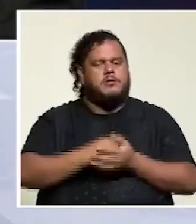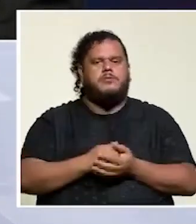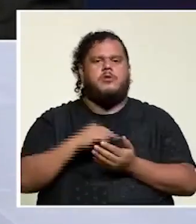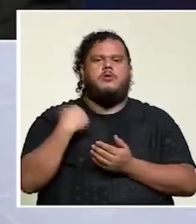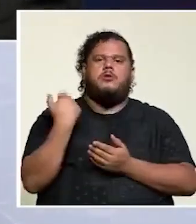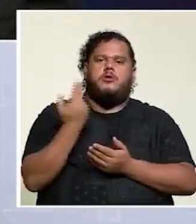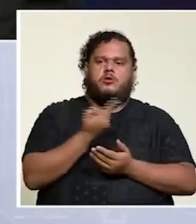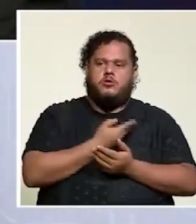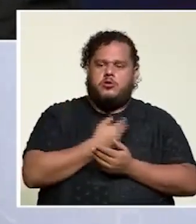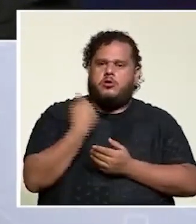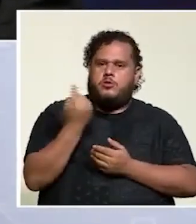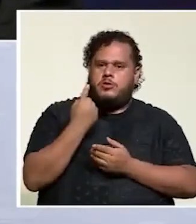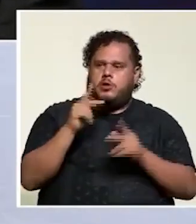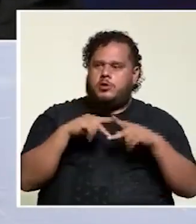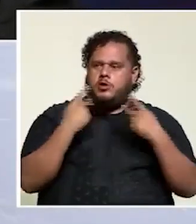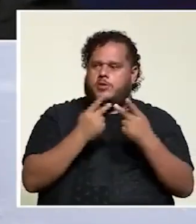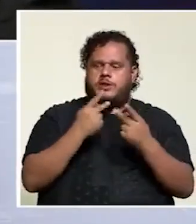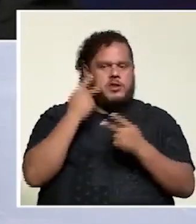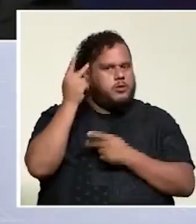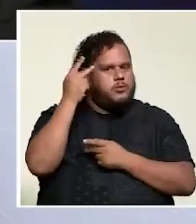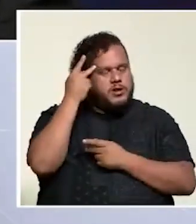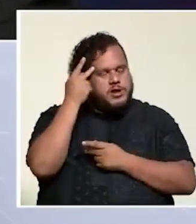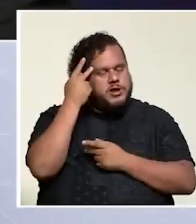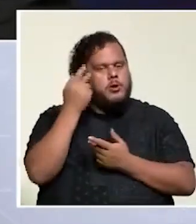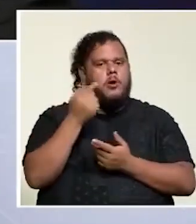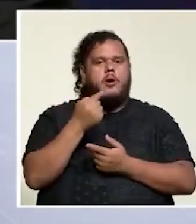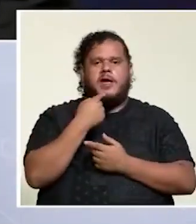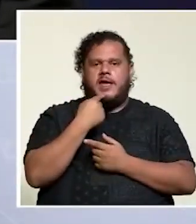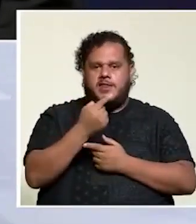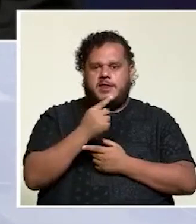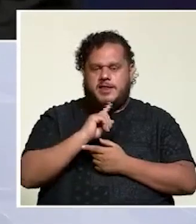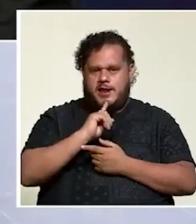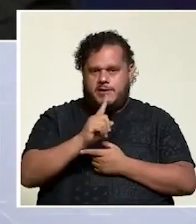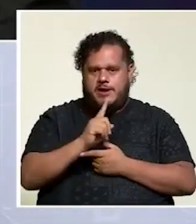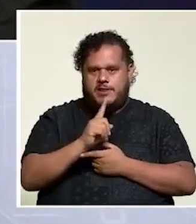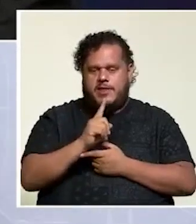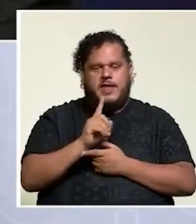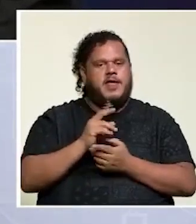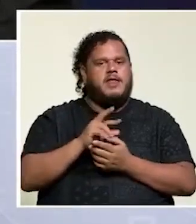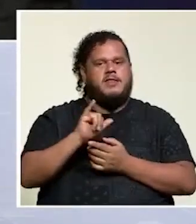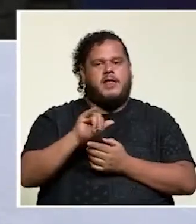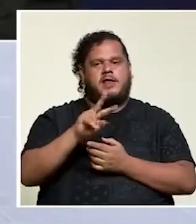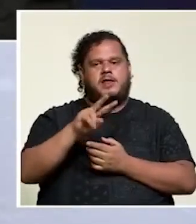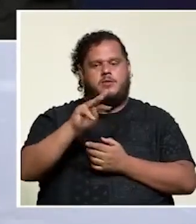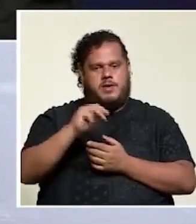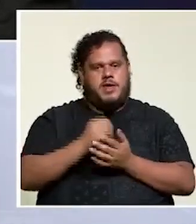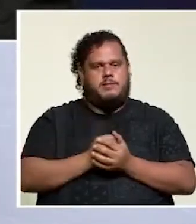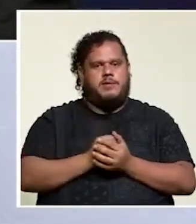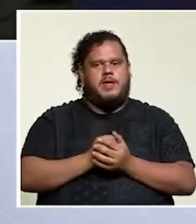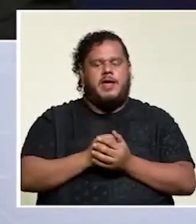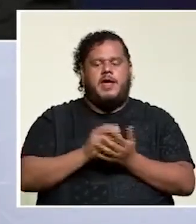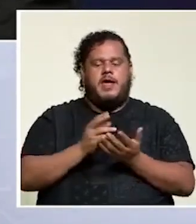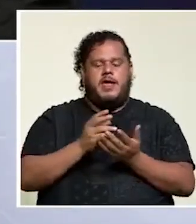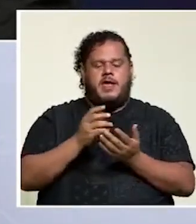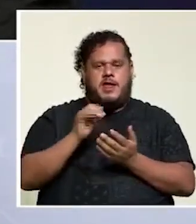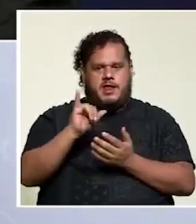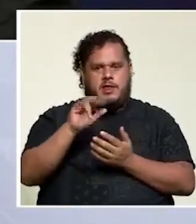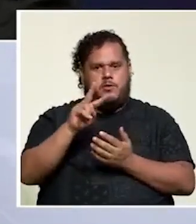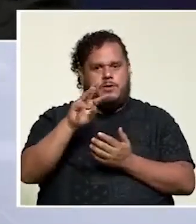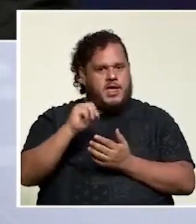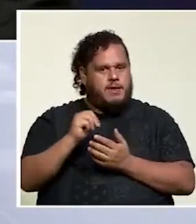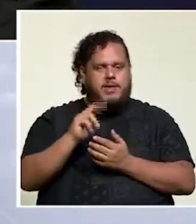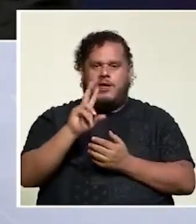Nosotros somos el único partido político que se atreve a decir la realidad del régimen del IBM. El régimen del IBM es